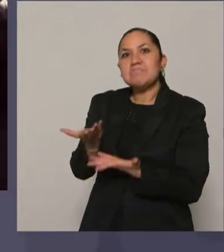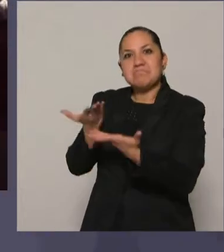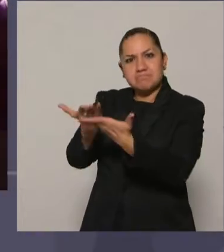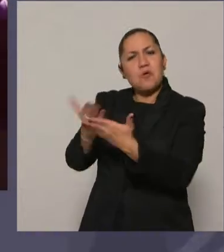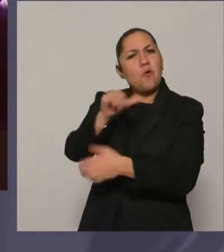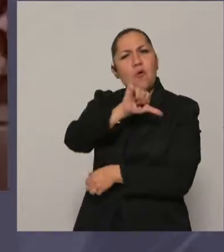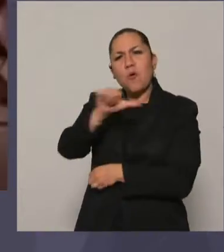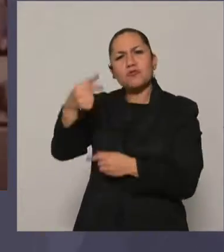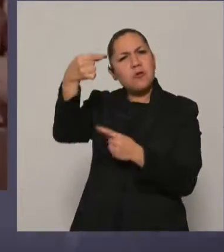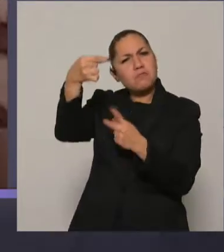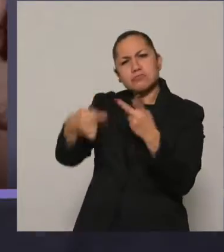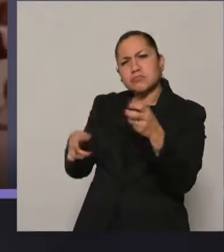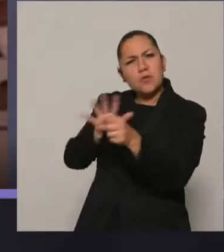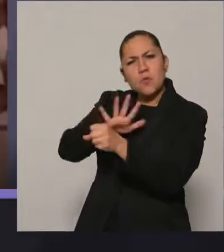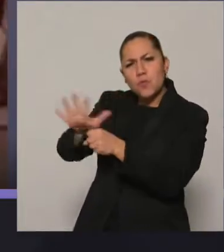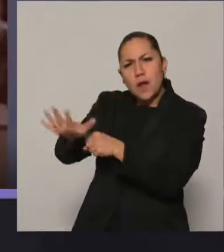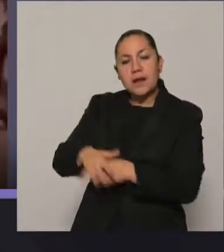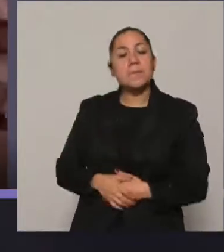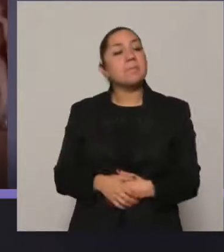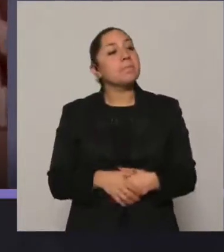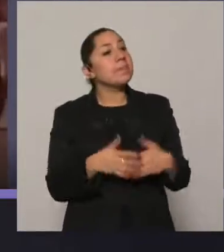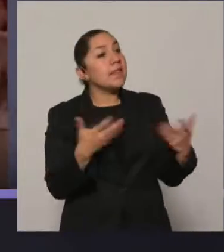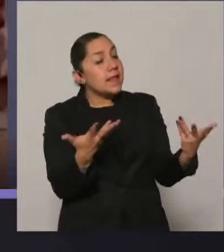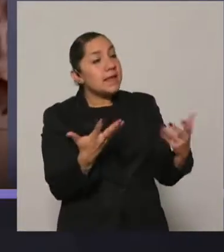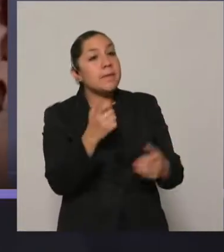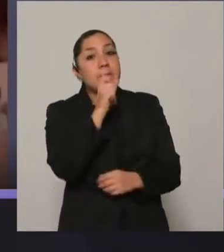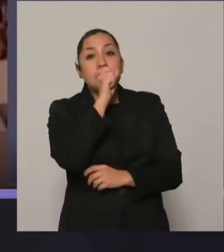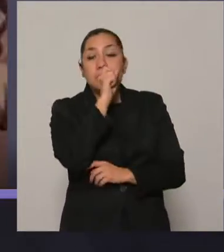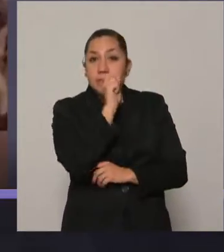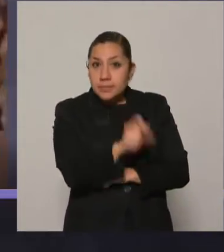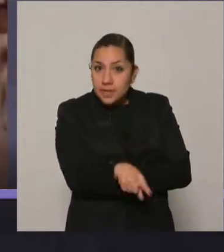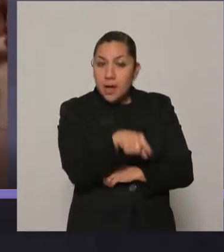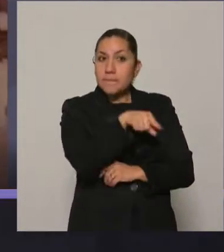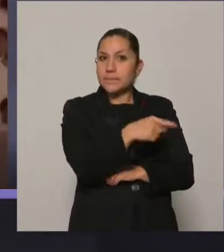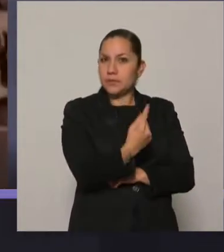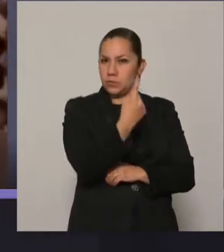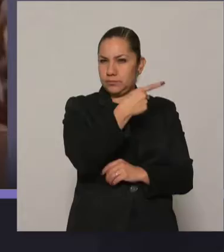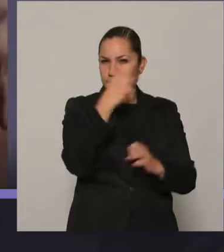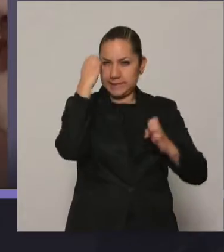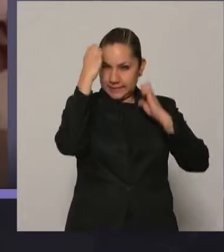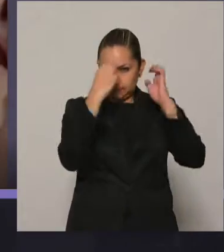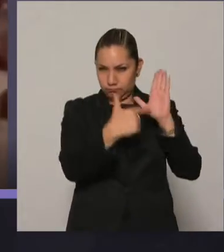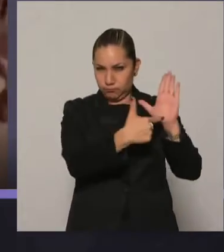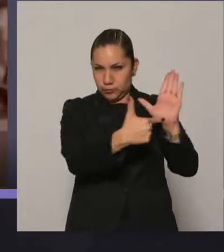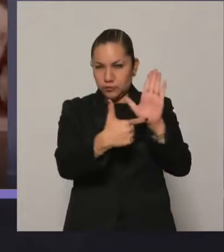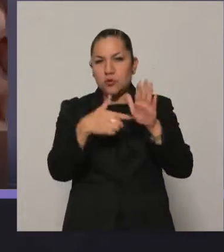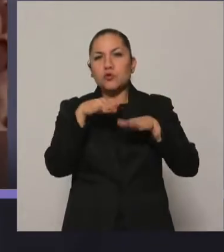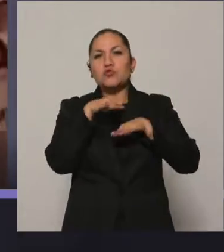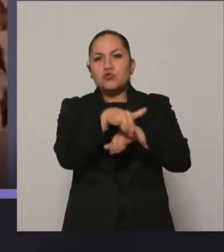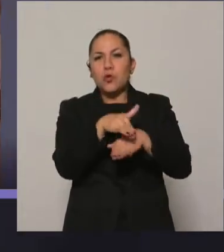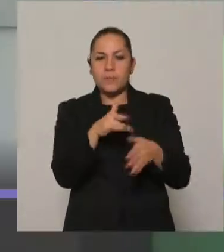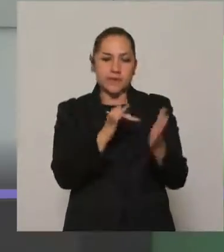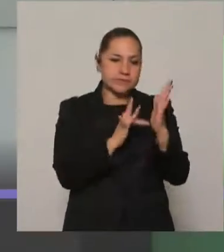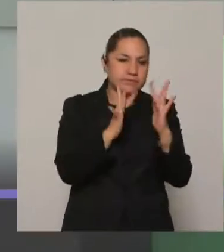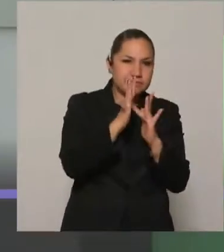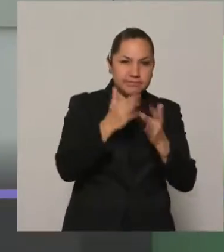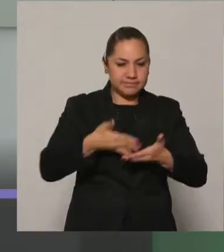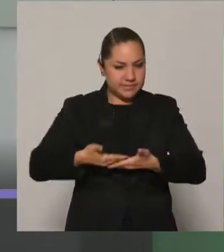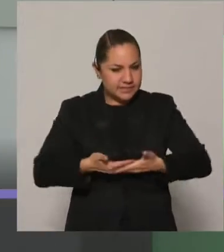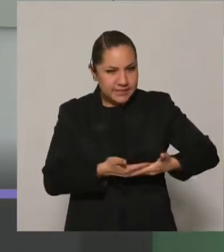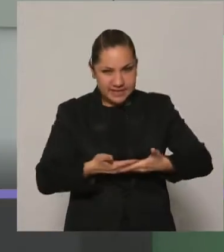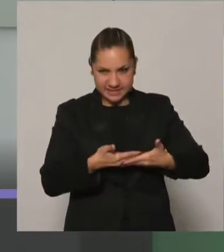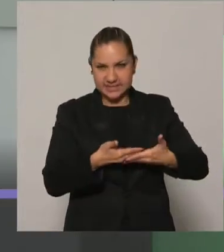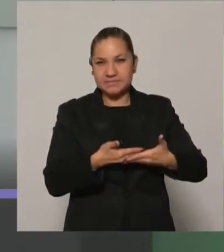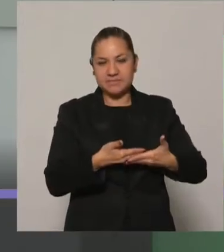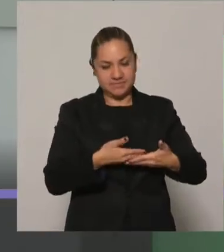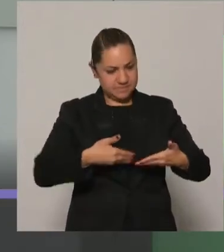hay evidentemente una exposición que hacemos cada año de nacimientos y piñatas en Paseo de la Reforma,